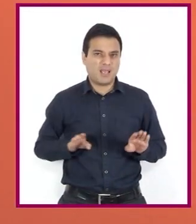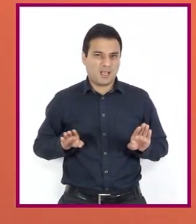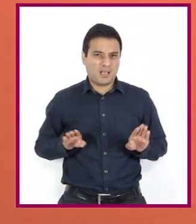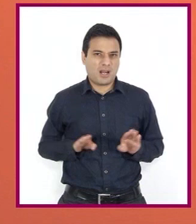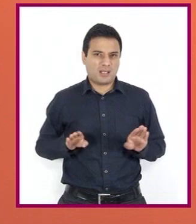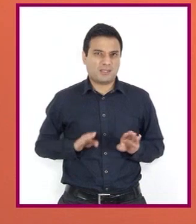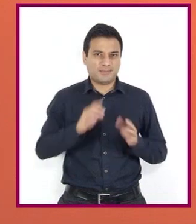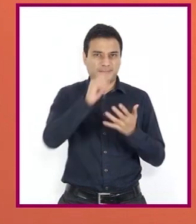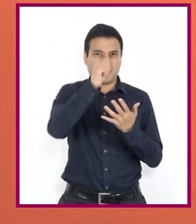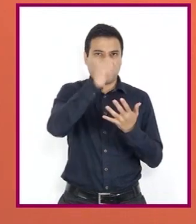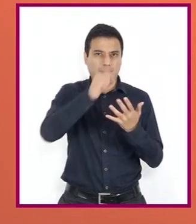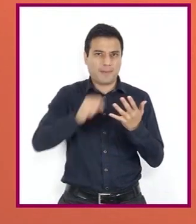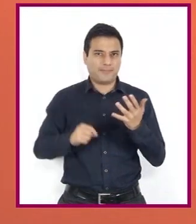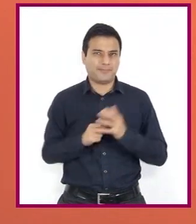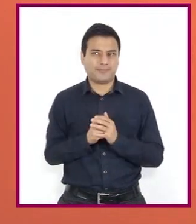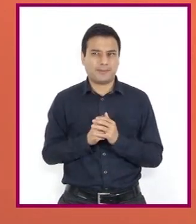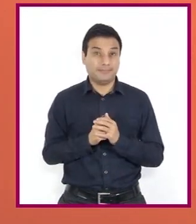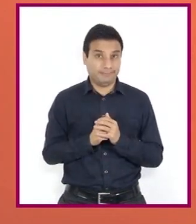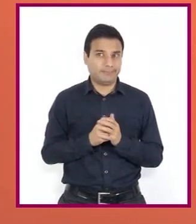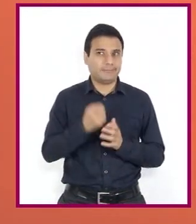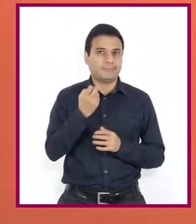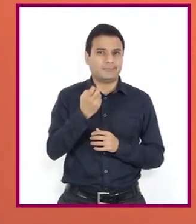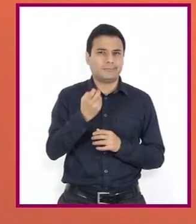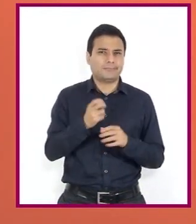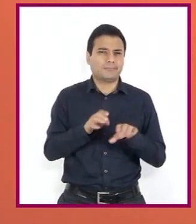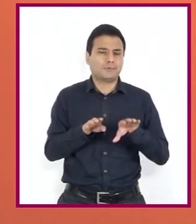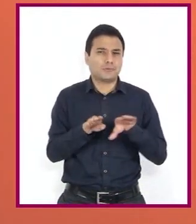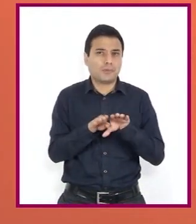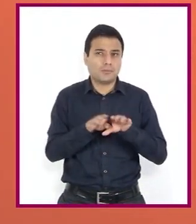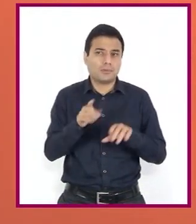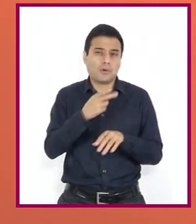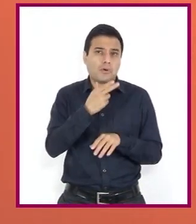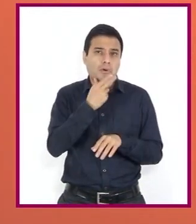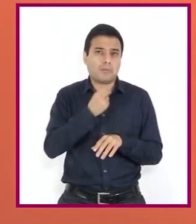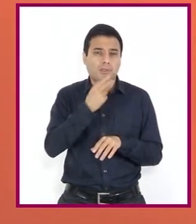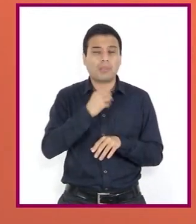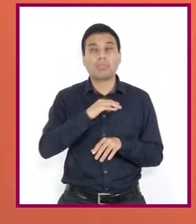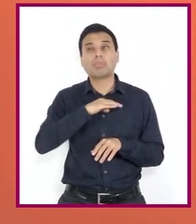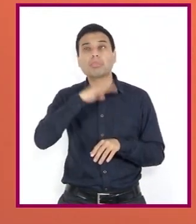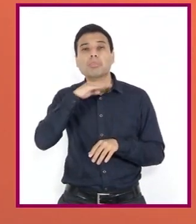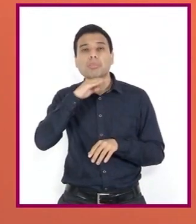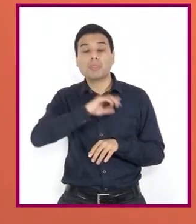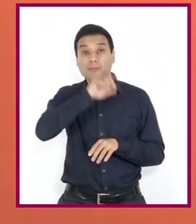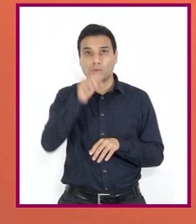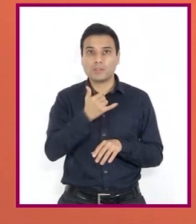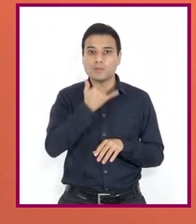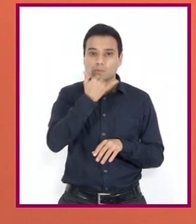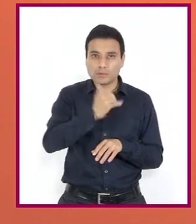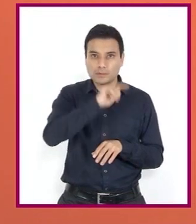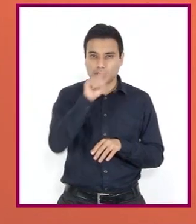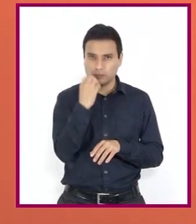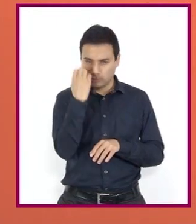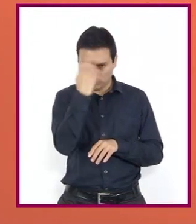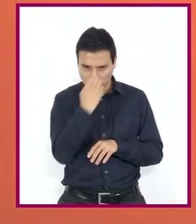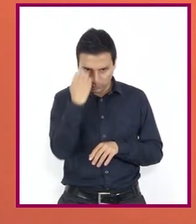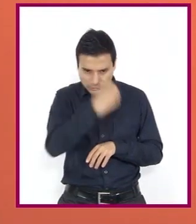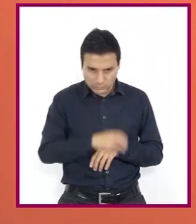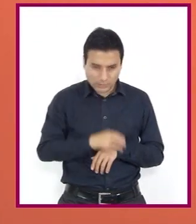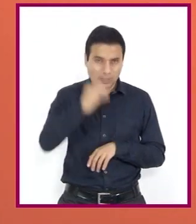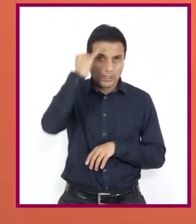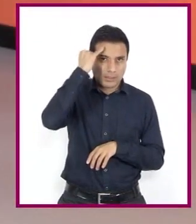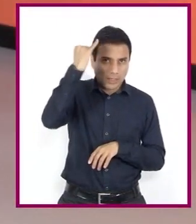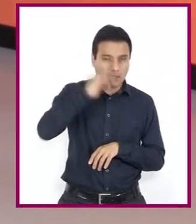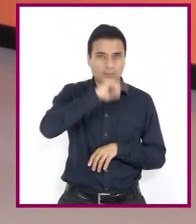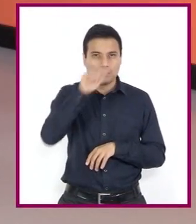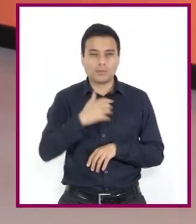observadas en el caso de Fleming fueron el descuido y error, la observación, la hipótesis y al final la